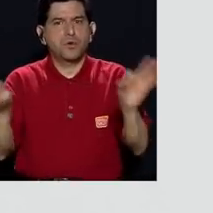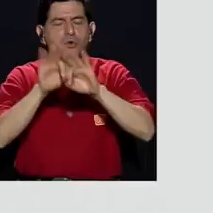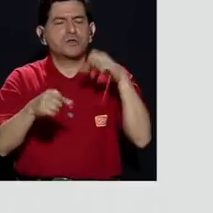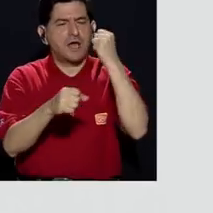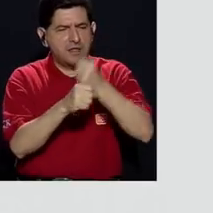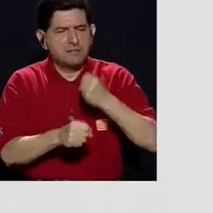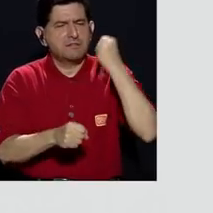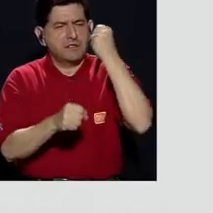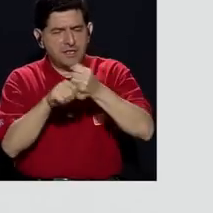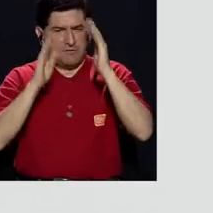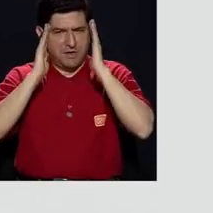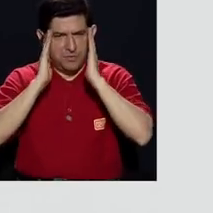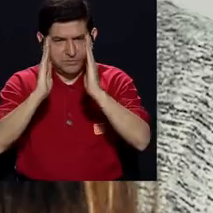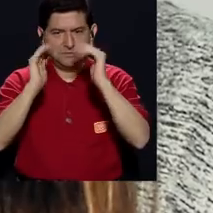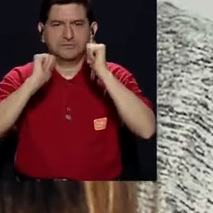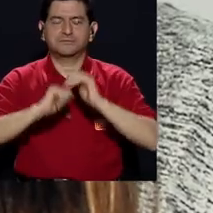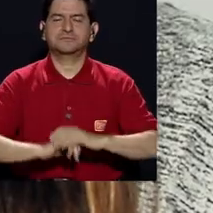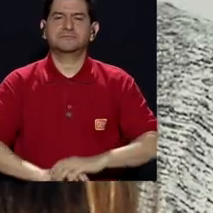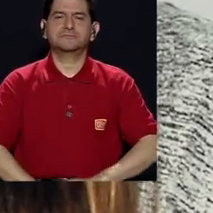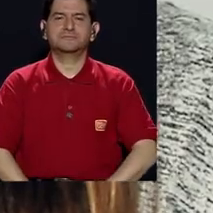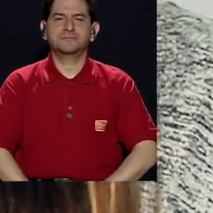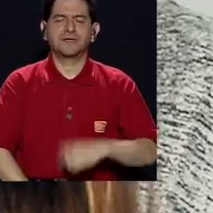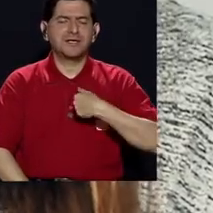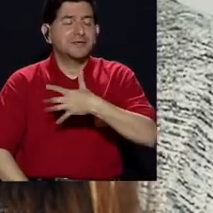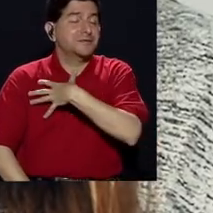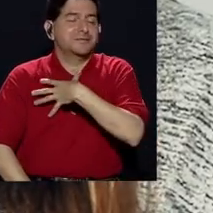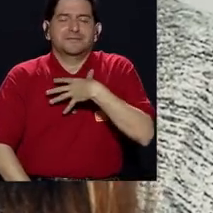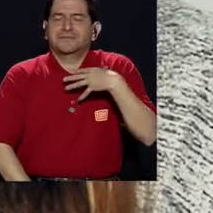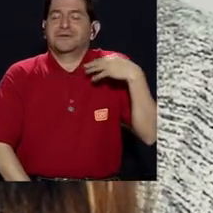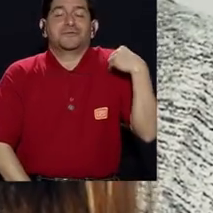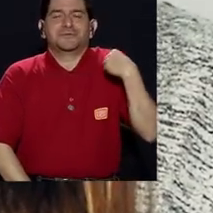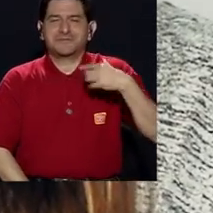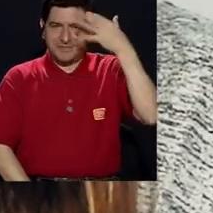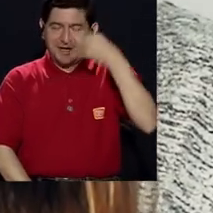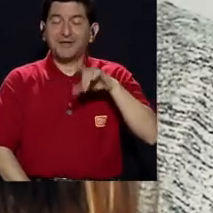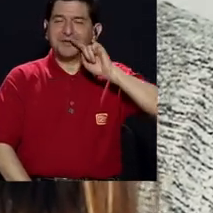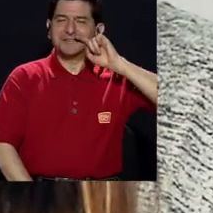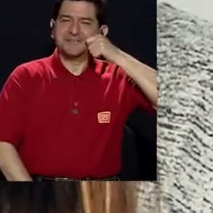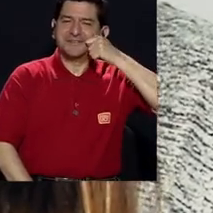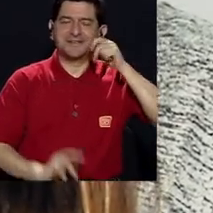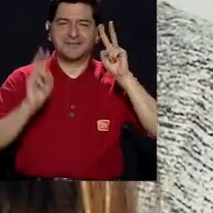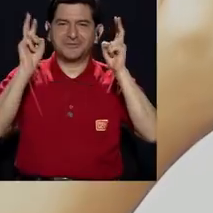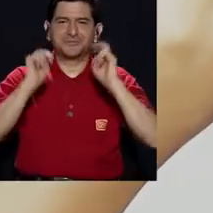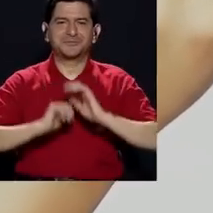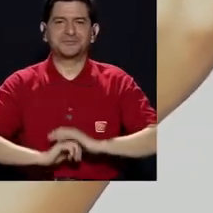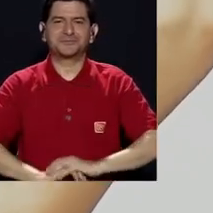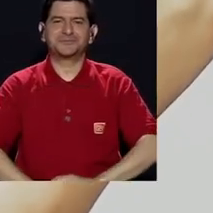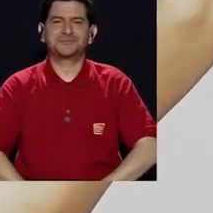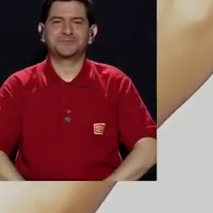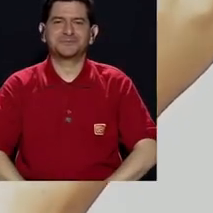importa es el trabajo que uno le dedique y me encanta eso creo que es el secreto